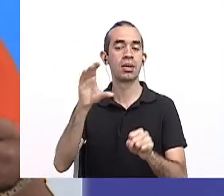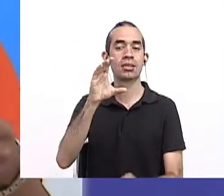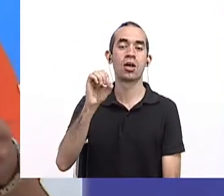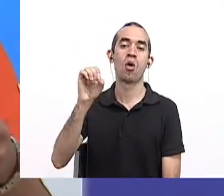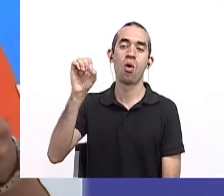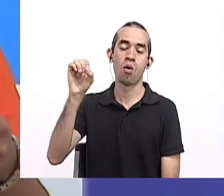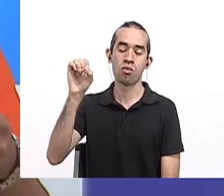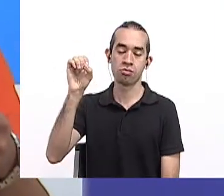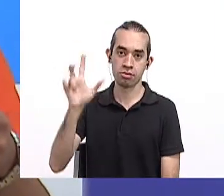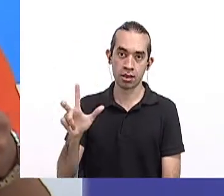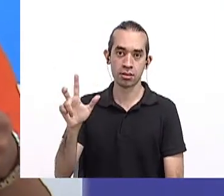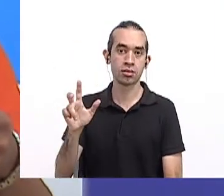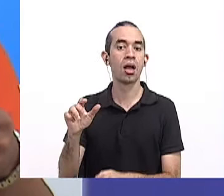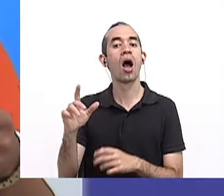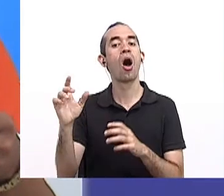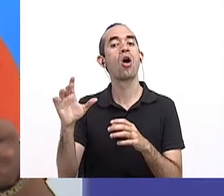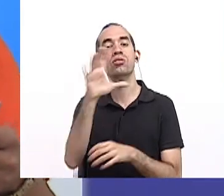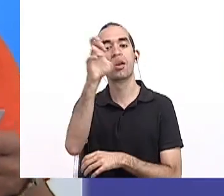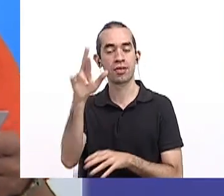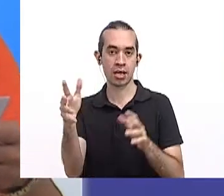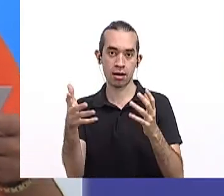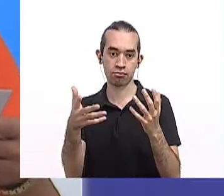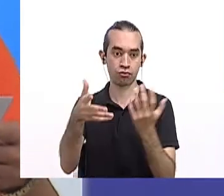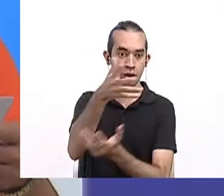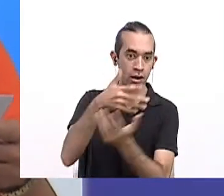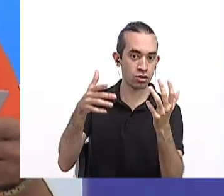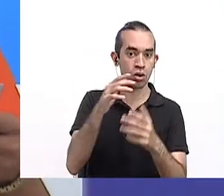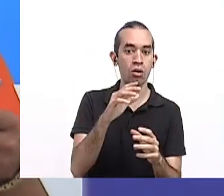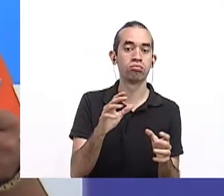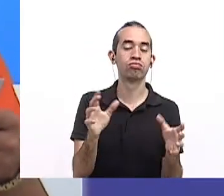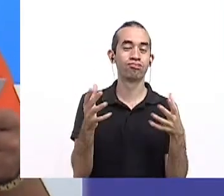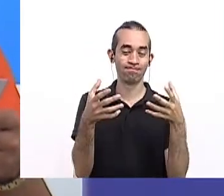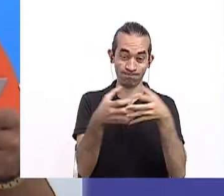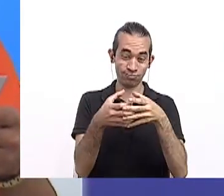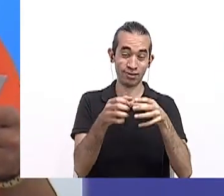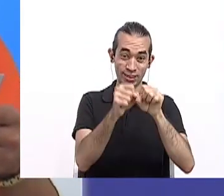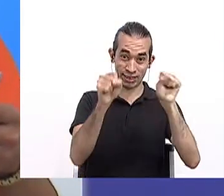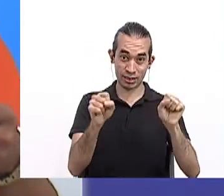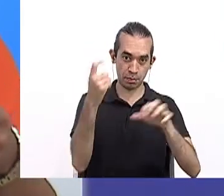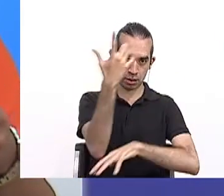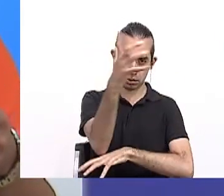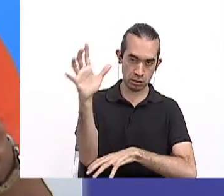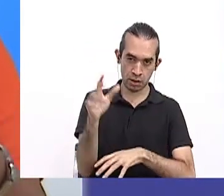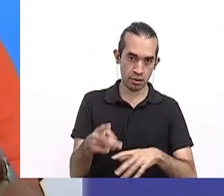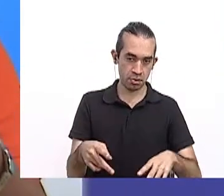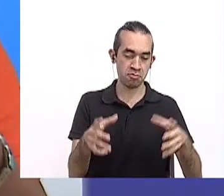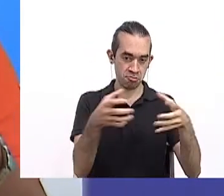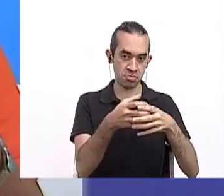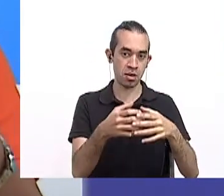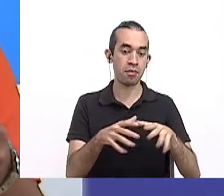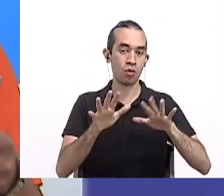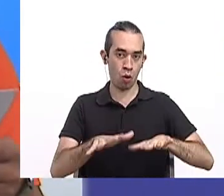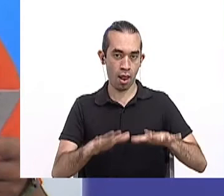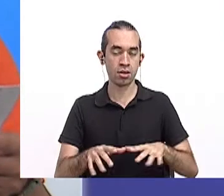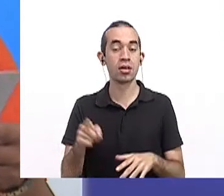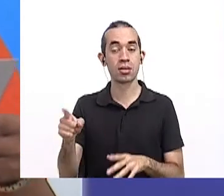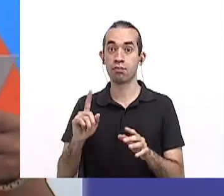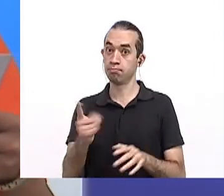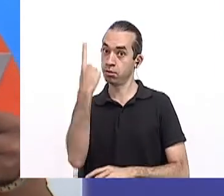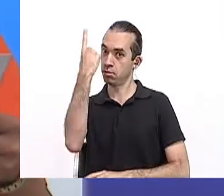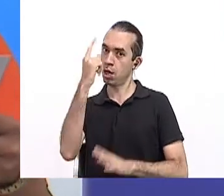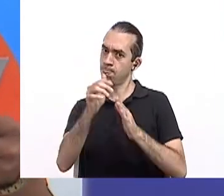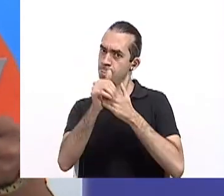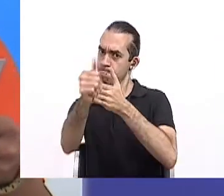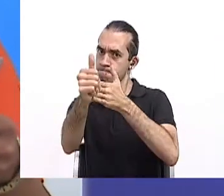costa rica en su interacción con ecosistemas y organismos locales ella además es pionera en el en